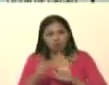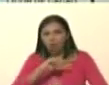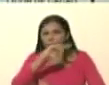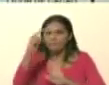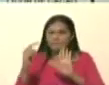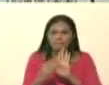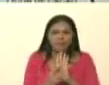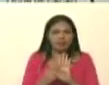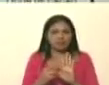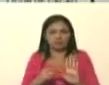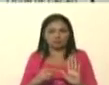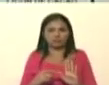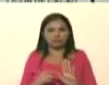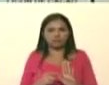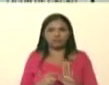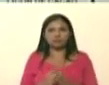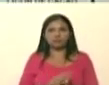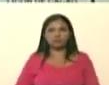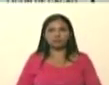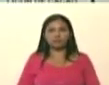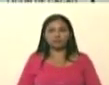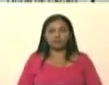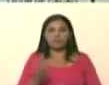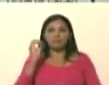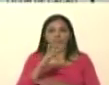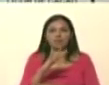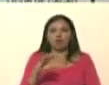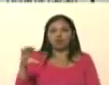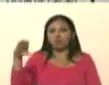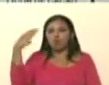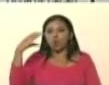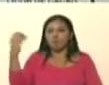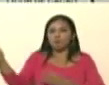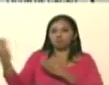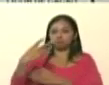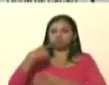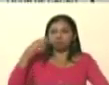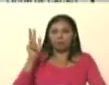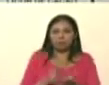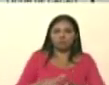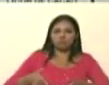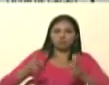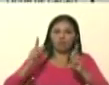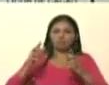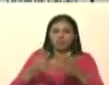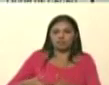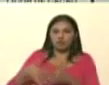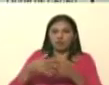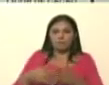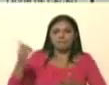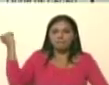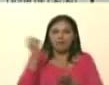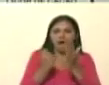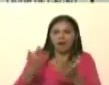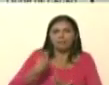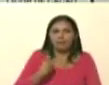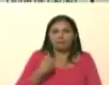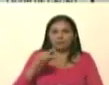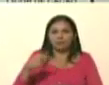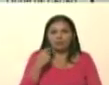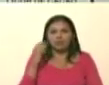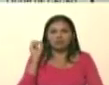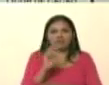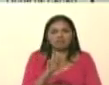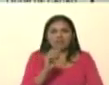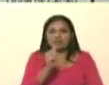y absolutamente fueron enviadas desde colombia con la aprobación del gobierno gringo para matarme y quien me le envió